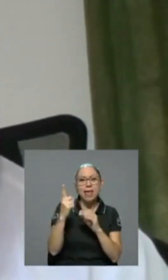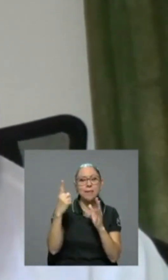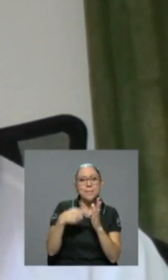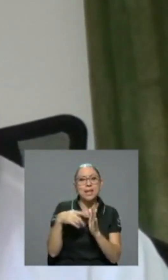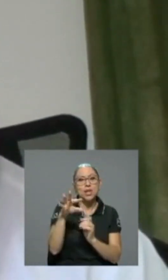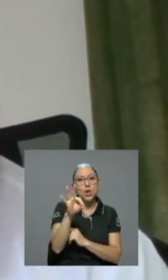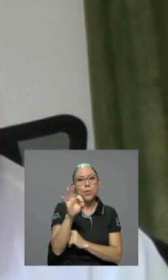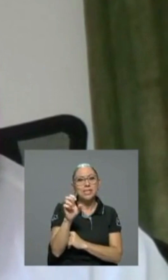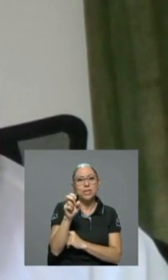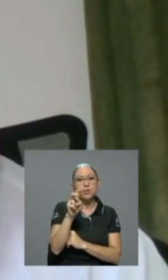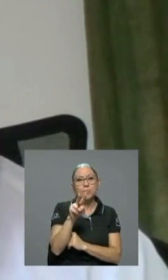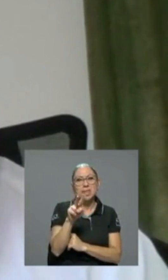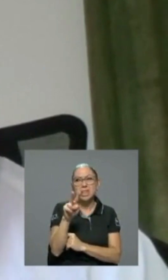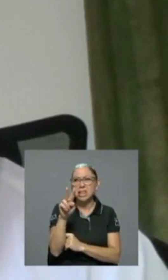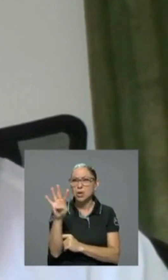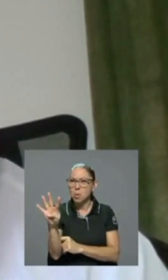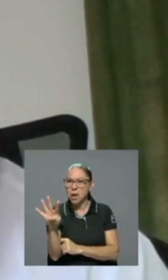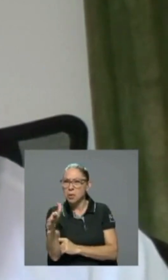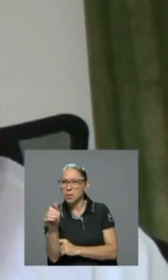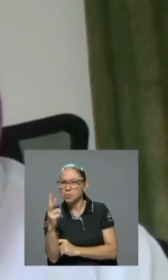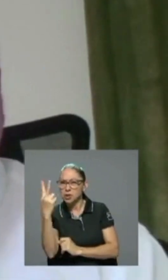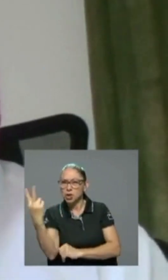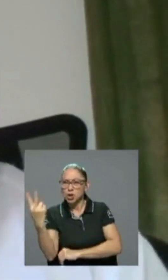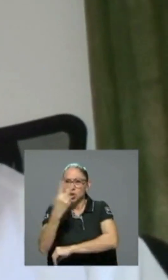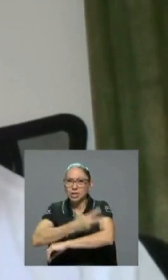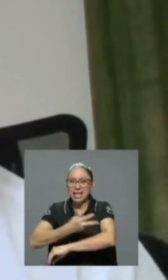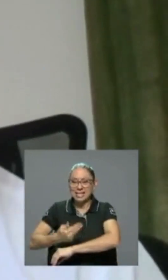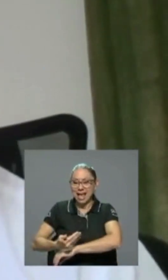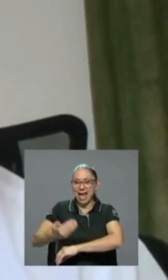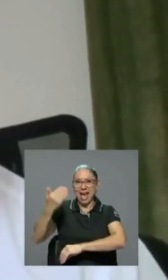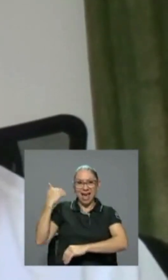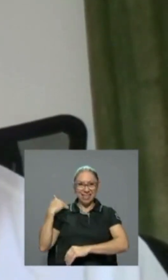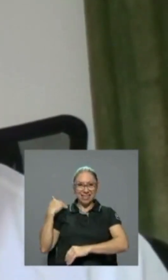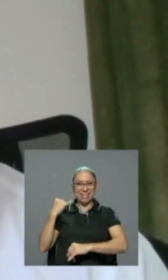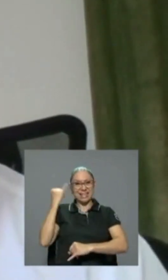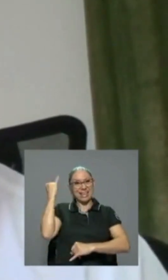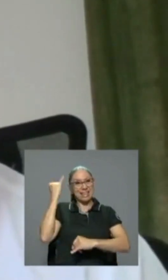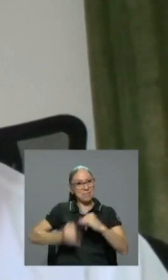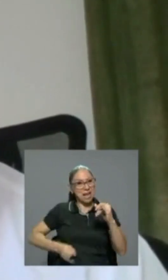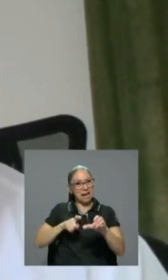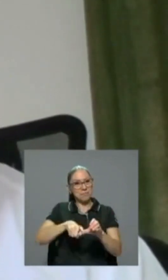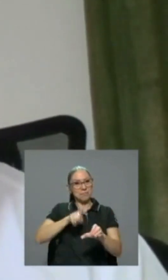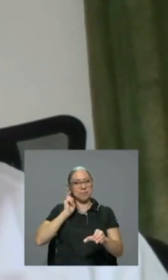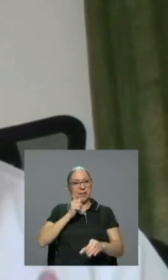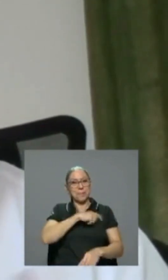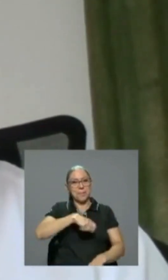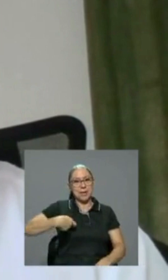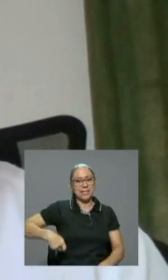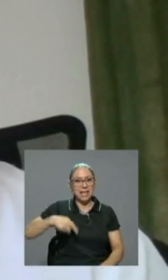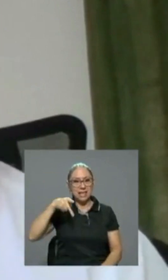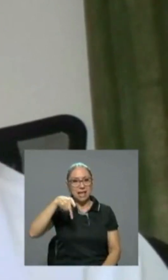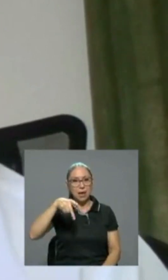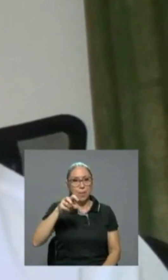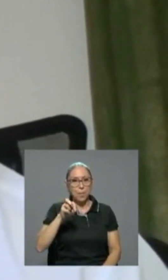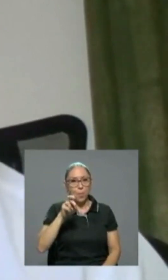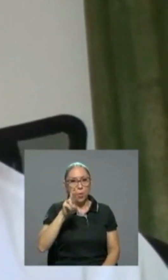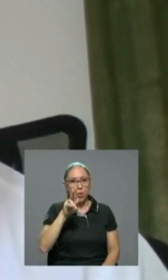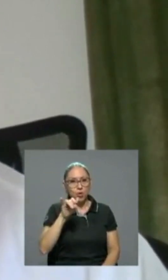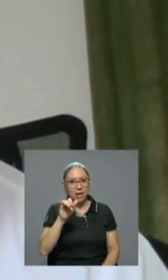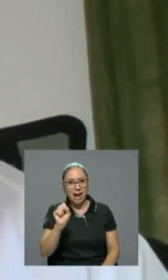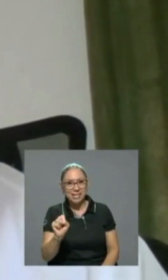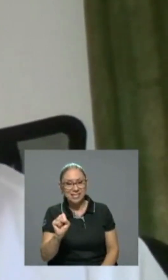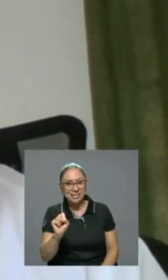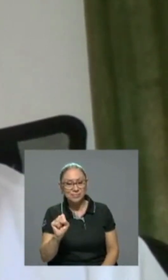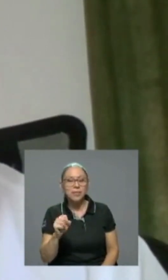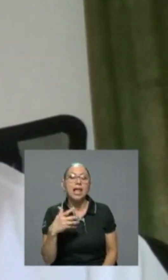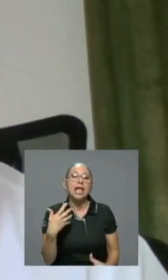1924, un día antes o 2 días antes de salir del mando del presidente Porras, y en una